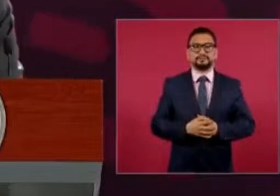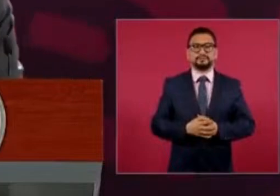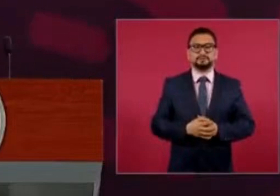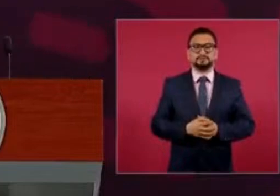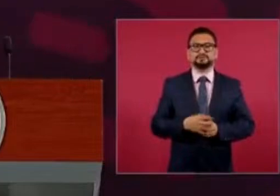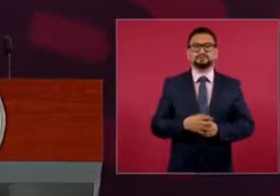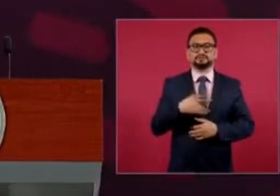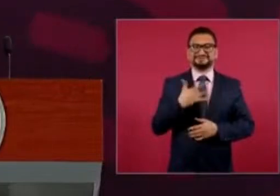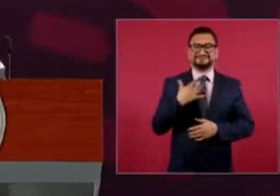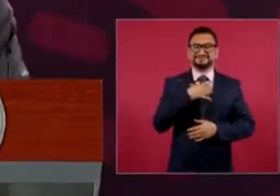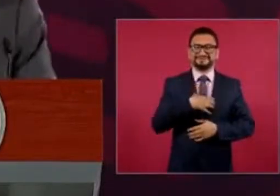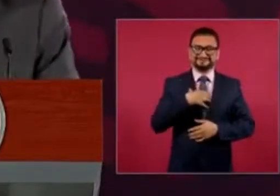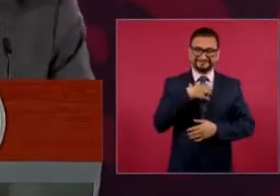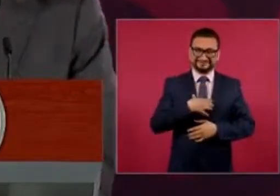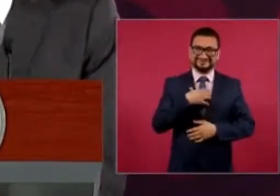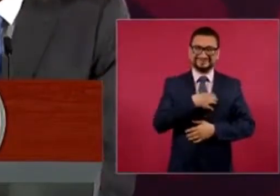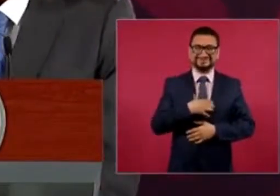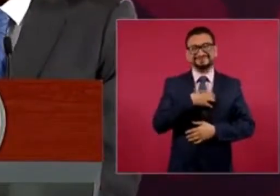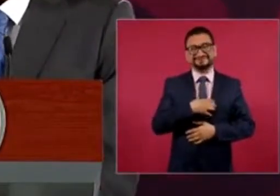contento y